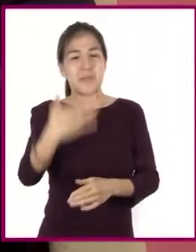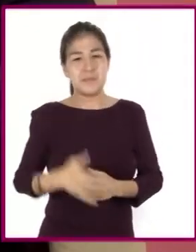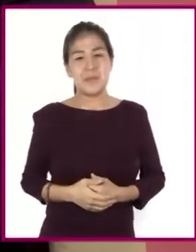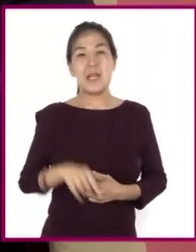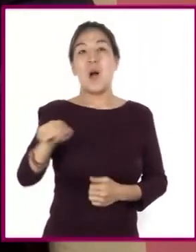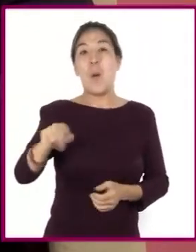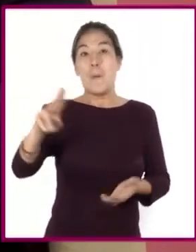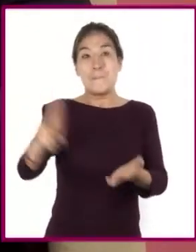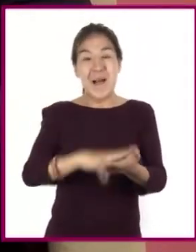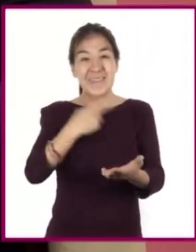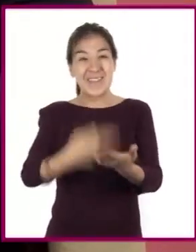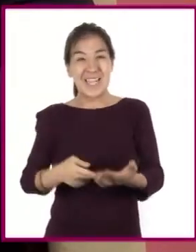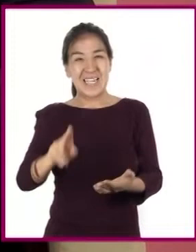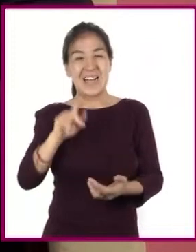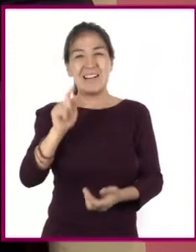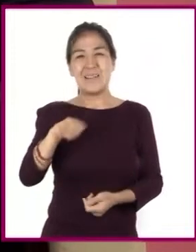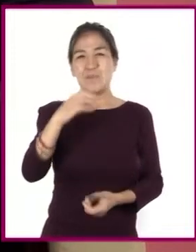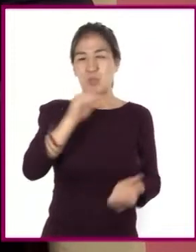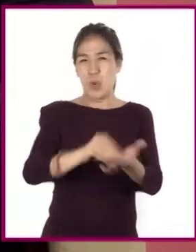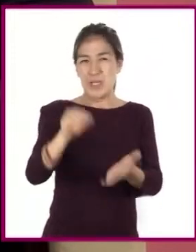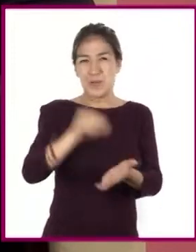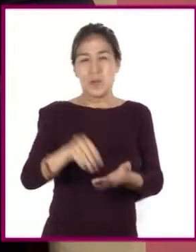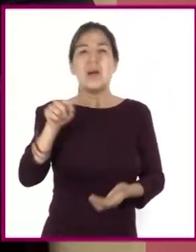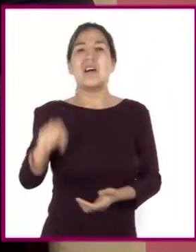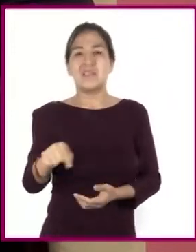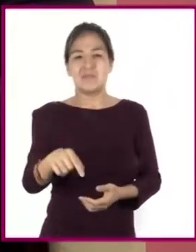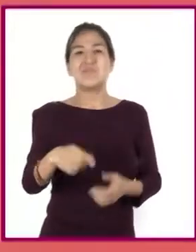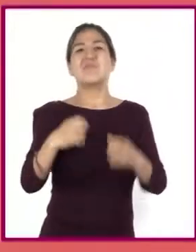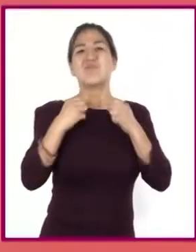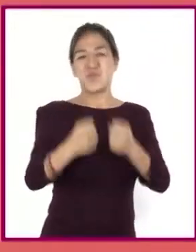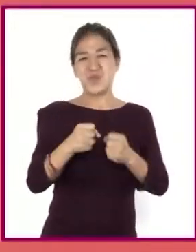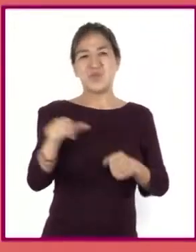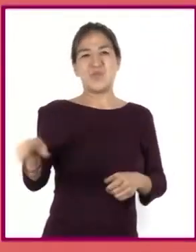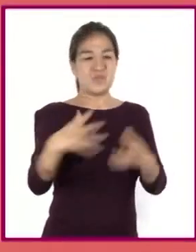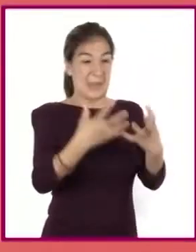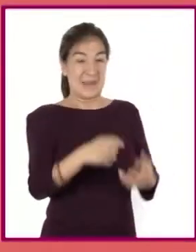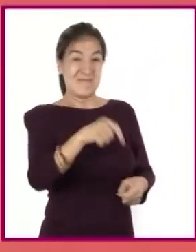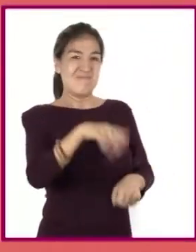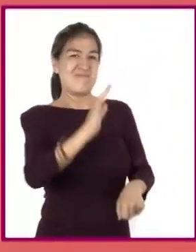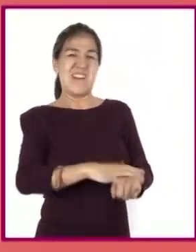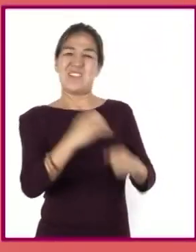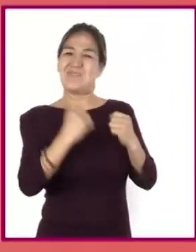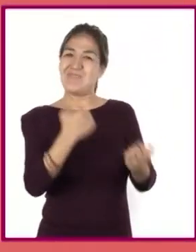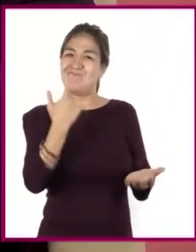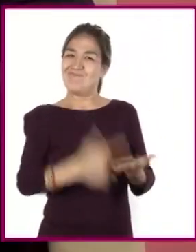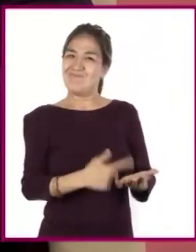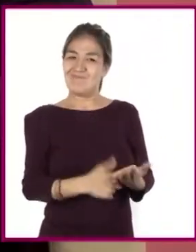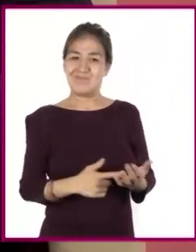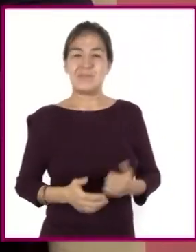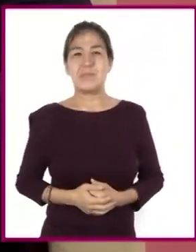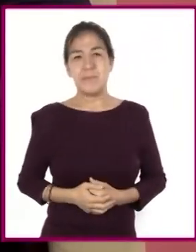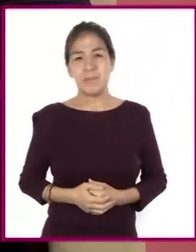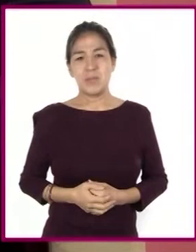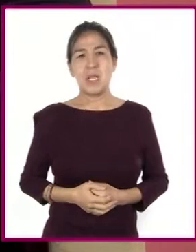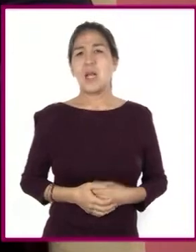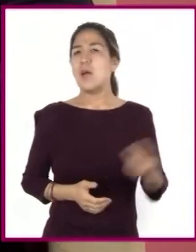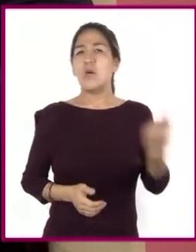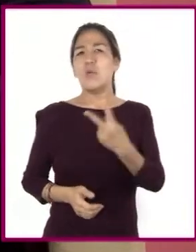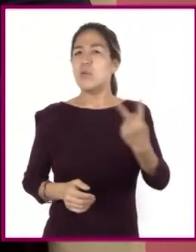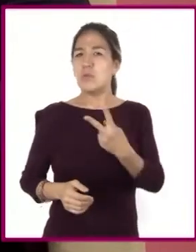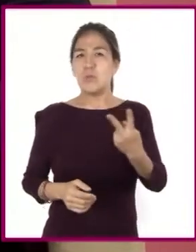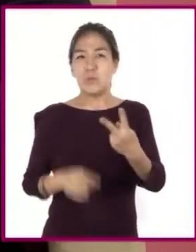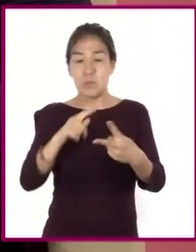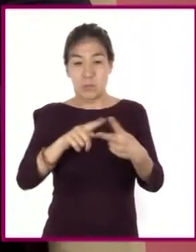manteca a temperatura ambiente tiene un estado sólido, tiene más ácidos grasos saturados. Obviamente, ninguno de estos